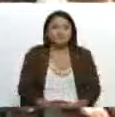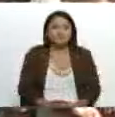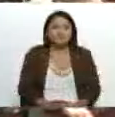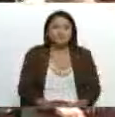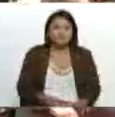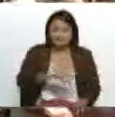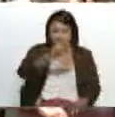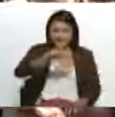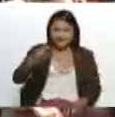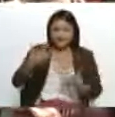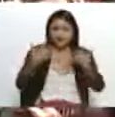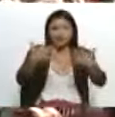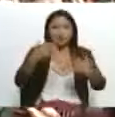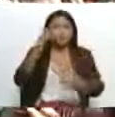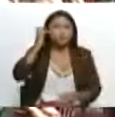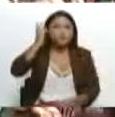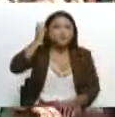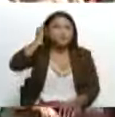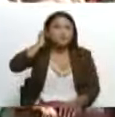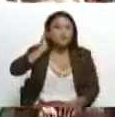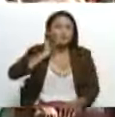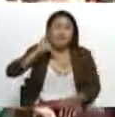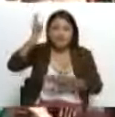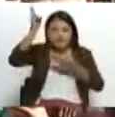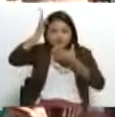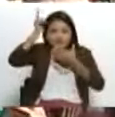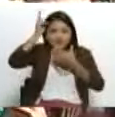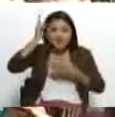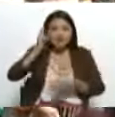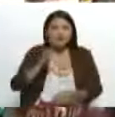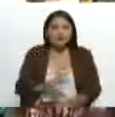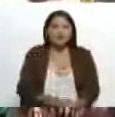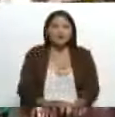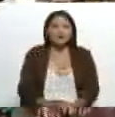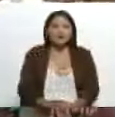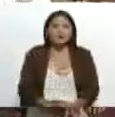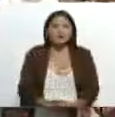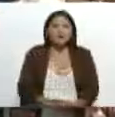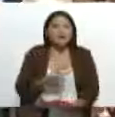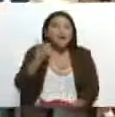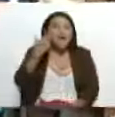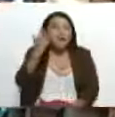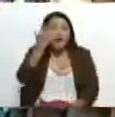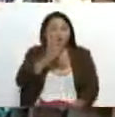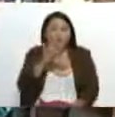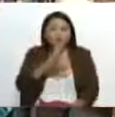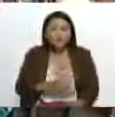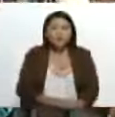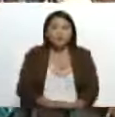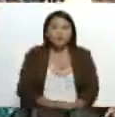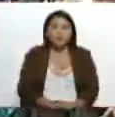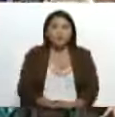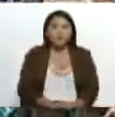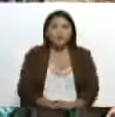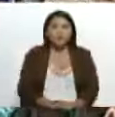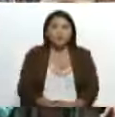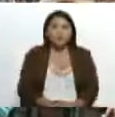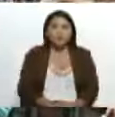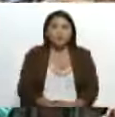Hermanos y hermanas, pueblos originarios, pueblos afro, recibimos hoy